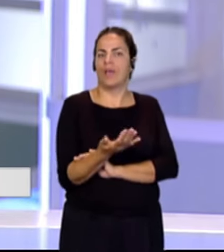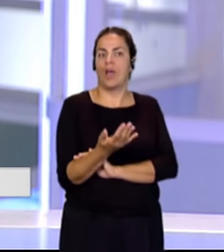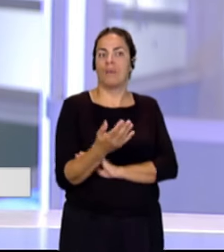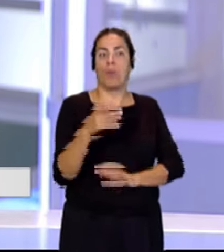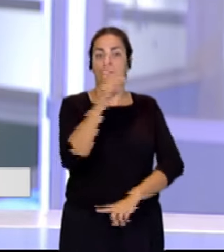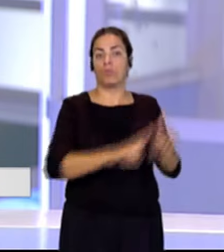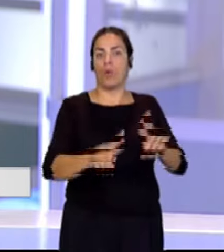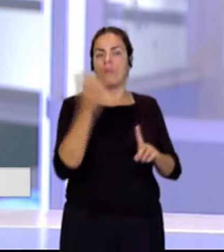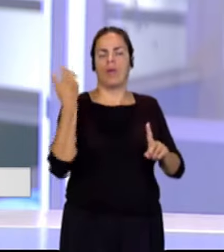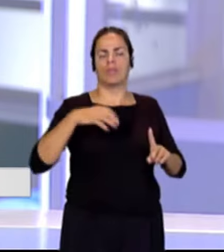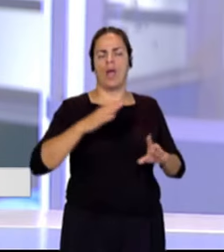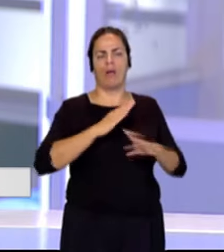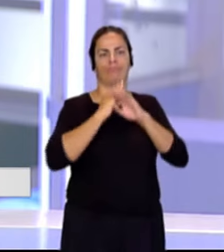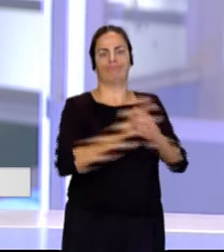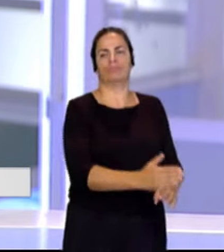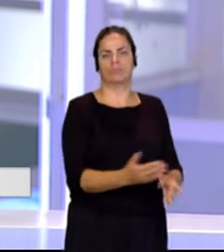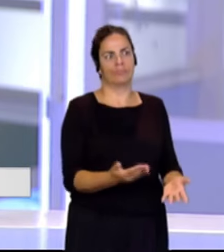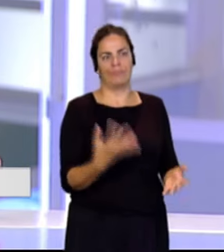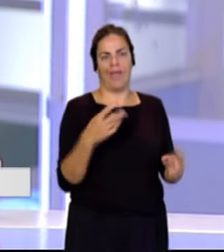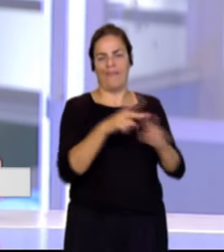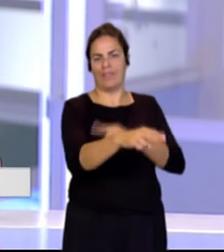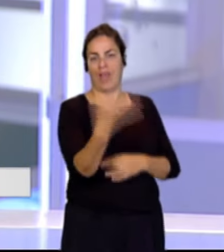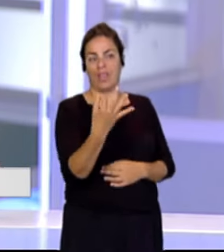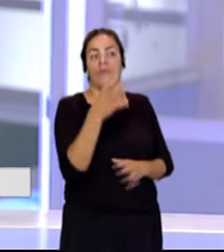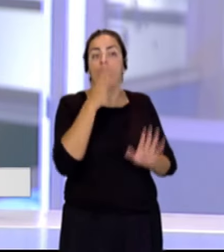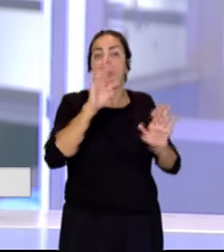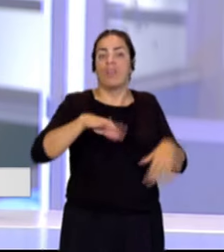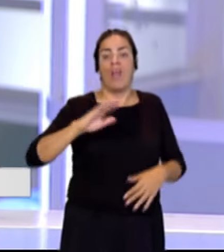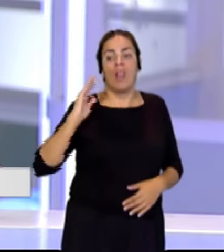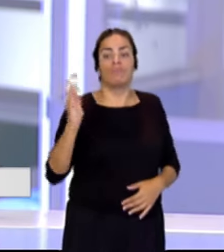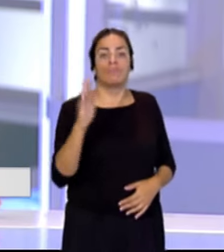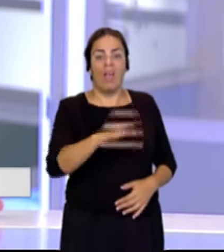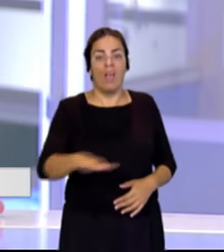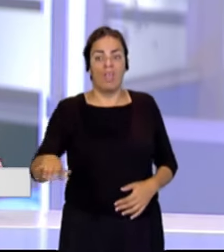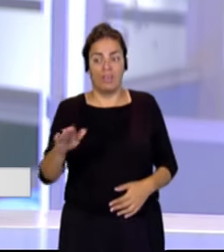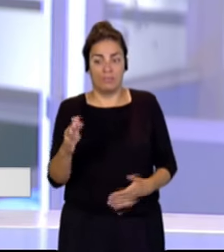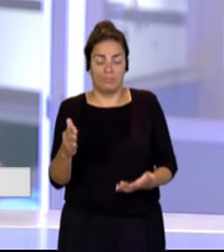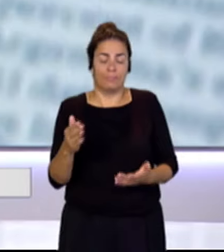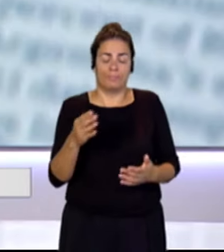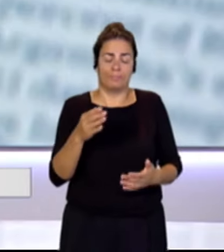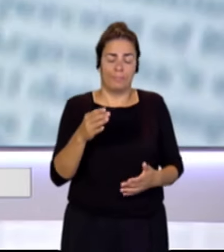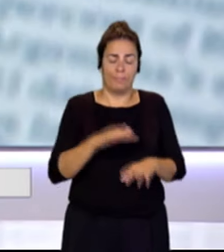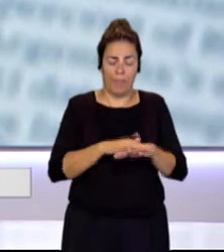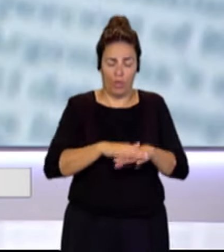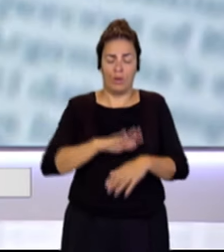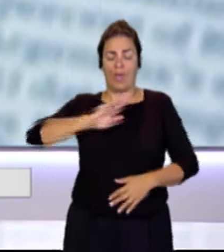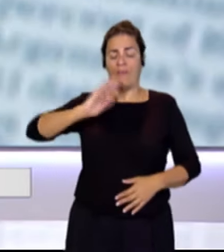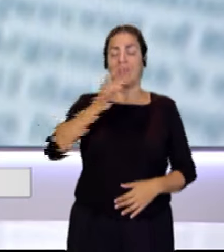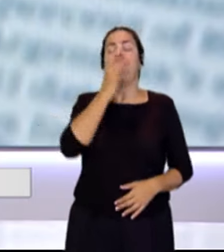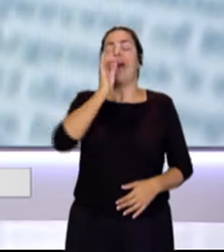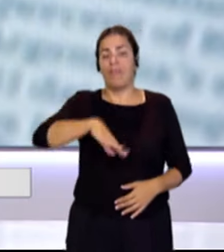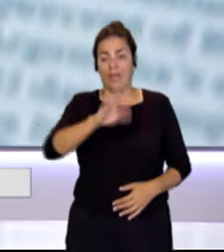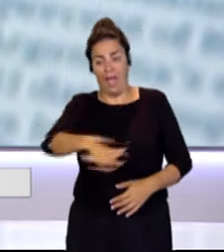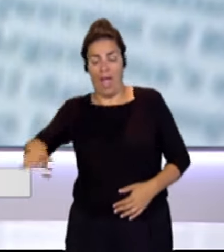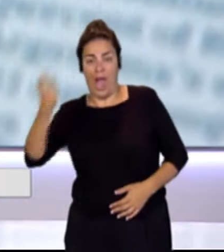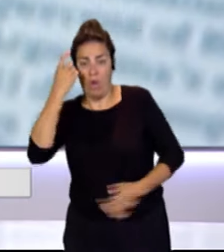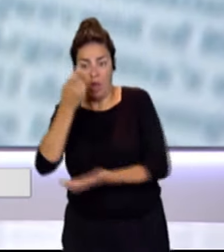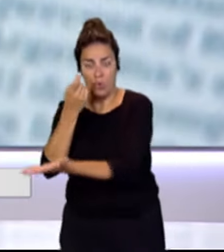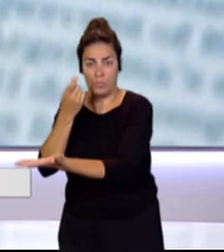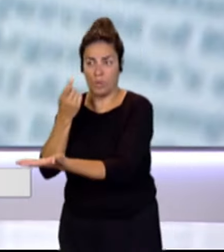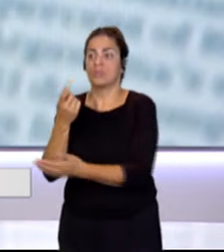problemas porque miren las repercusiones son los niños no perjudicado los alumnos que al final hay días denuncian los padres y madres de ese colegio de la gomera que